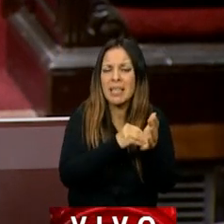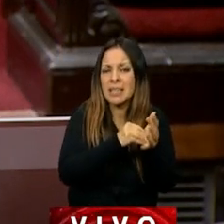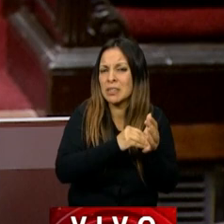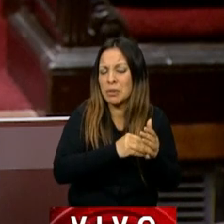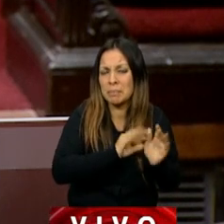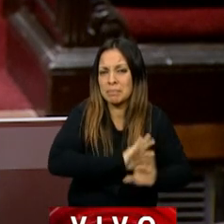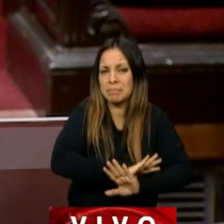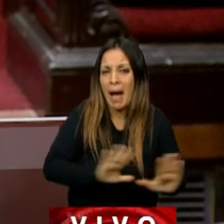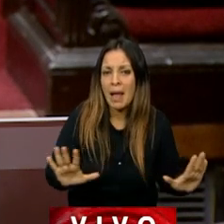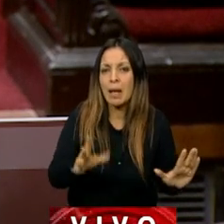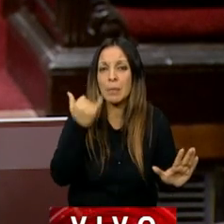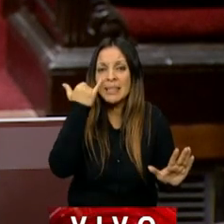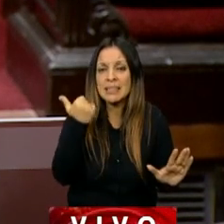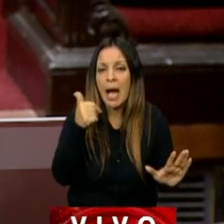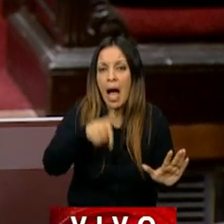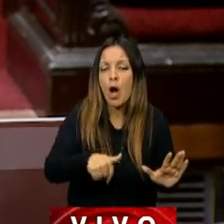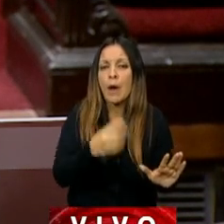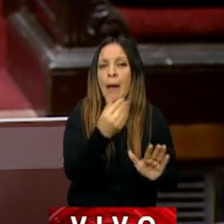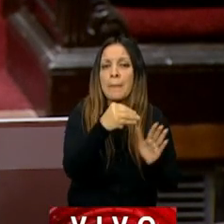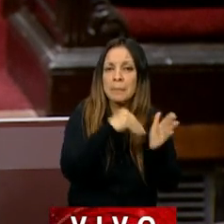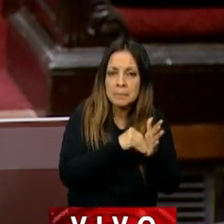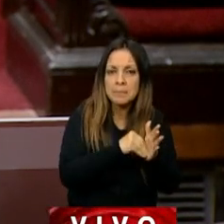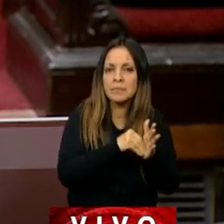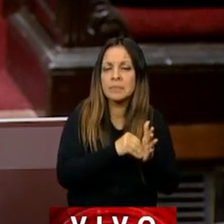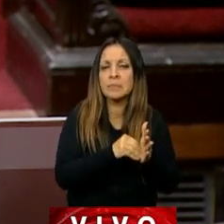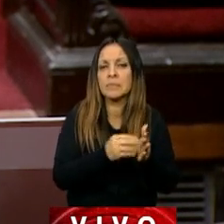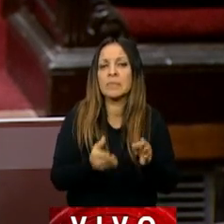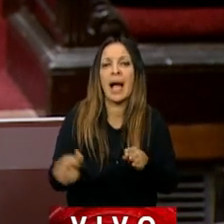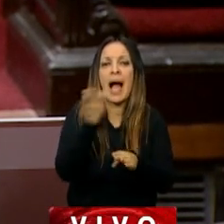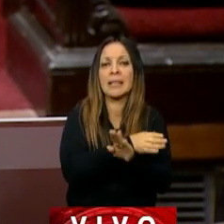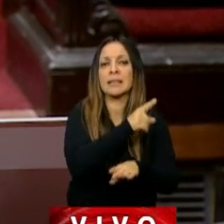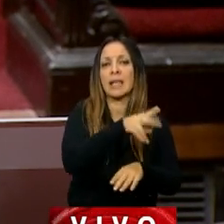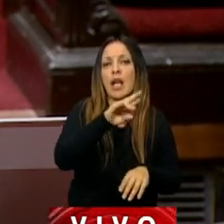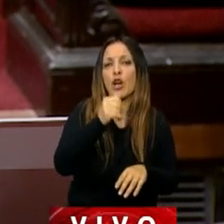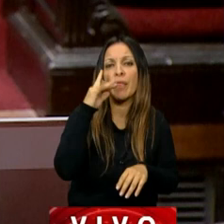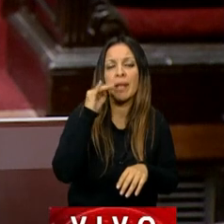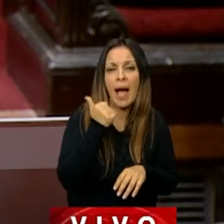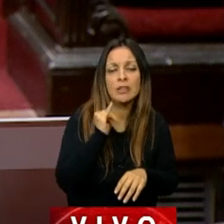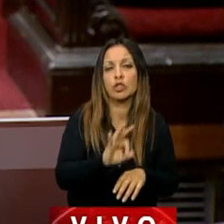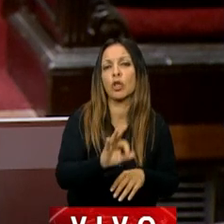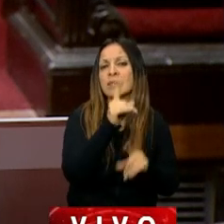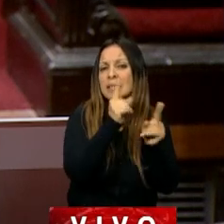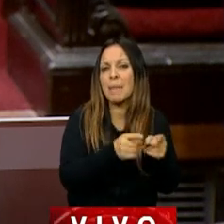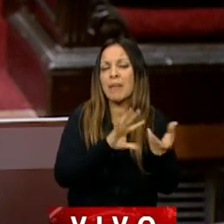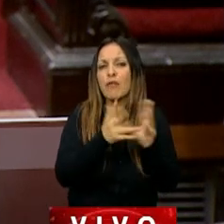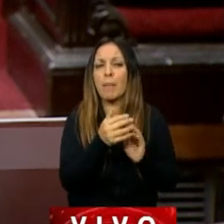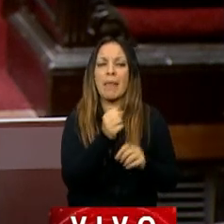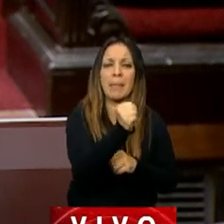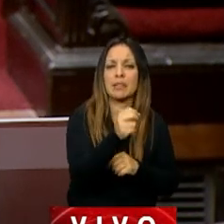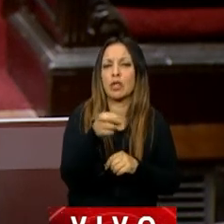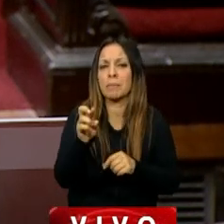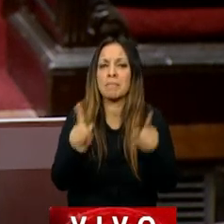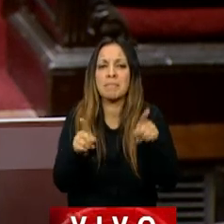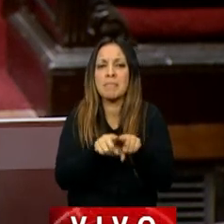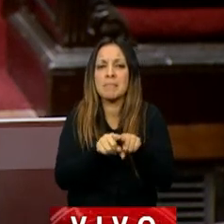ya estamos en los valores de tarifas anteriores al Rodrigazo y en los valores de términos de cambio de la época